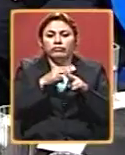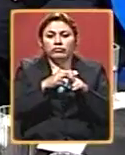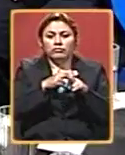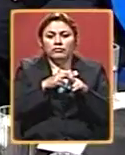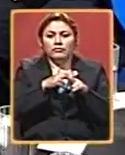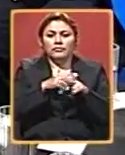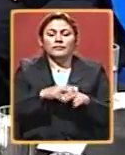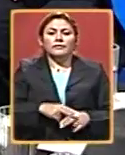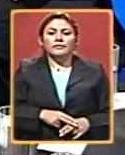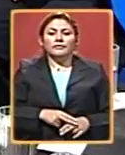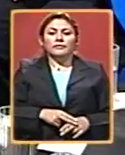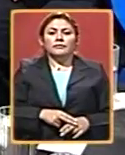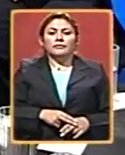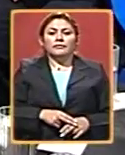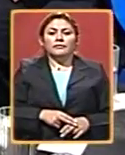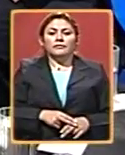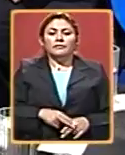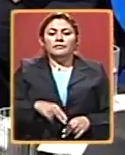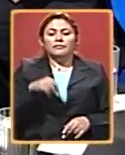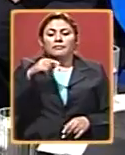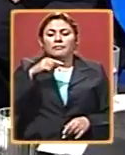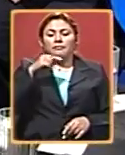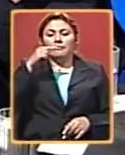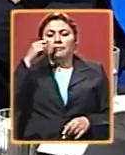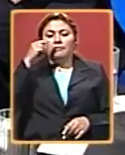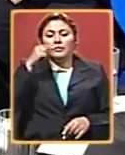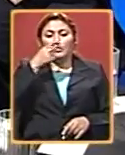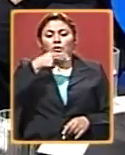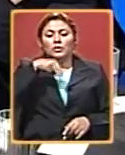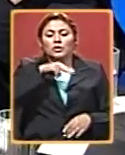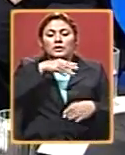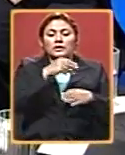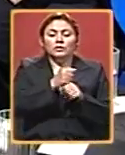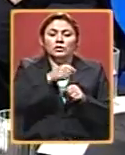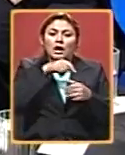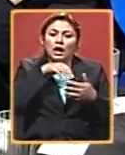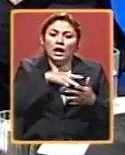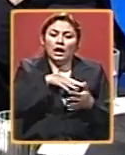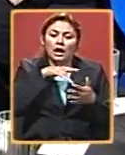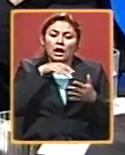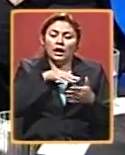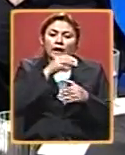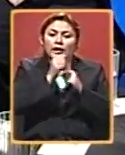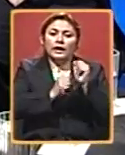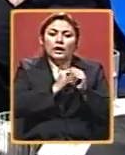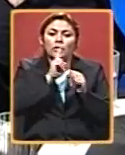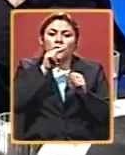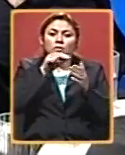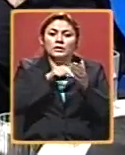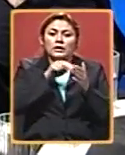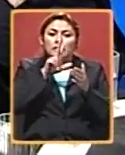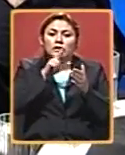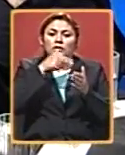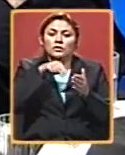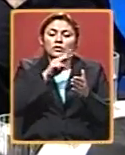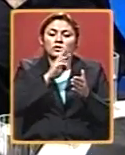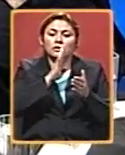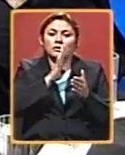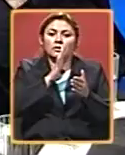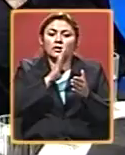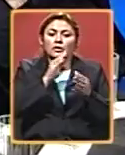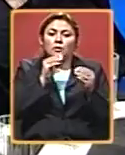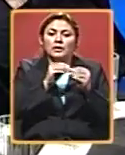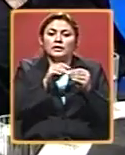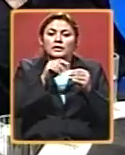salud, para alrededor, cuando hicimos el estudio en el año 2003, estábamos hablando de más